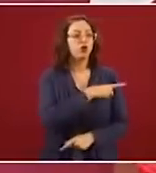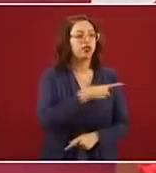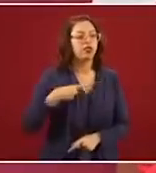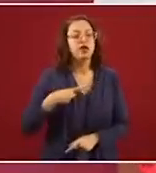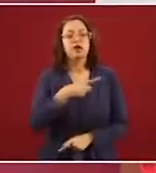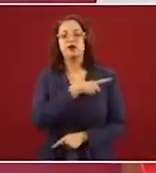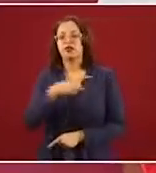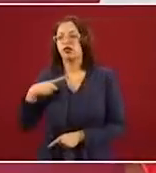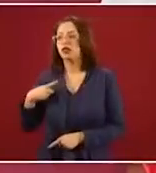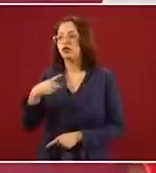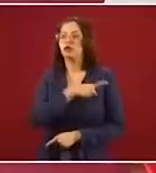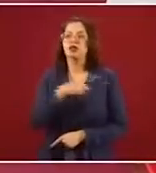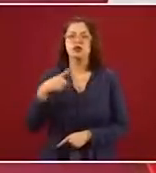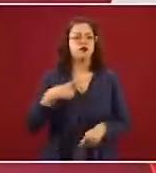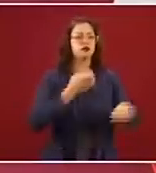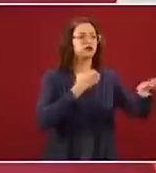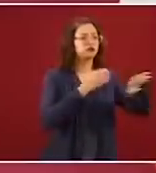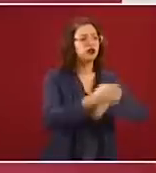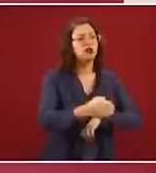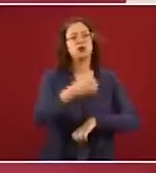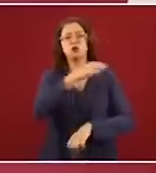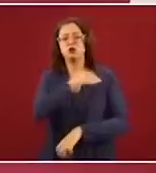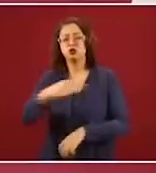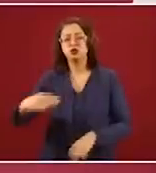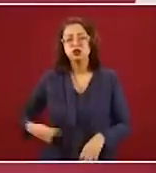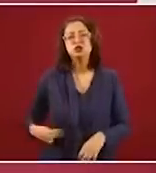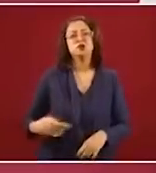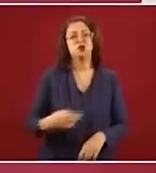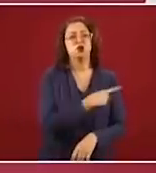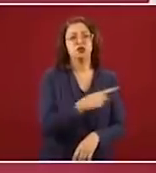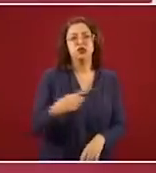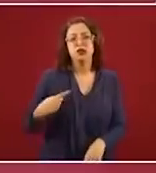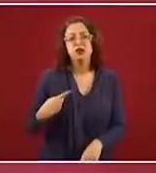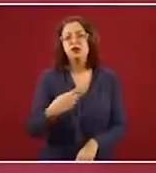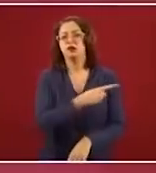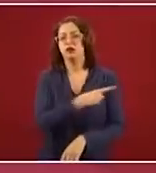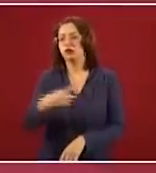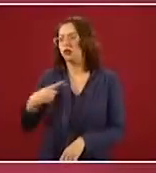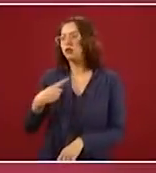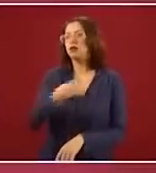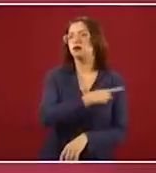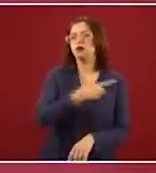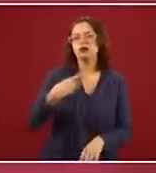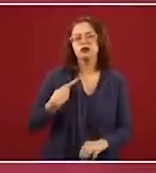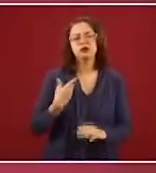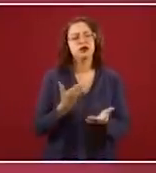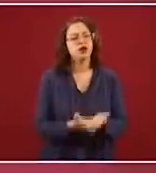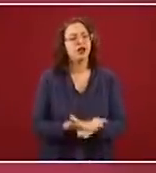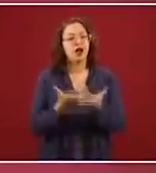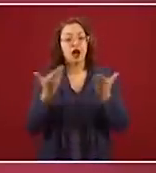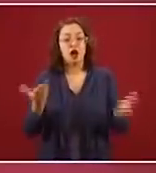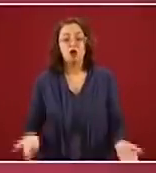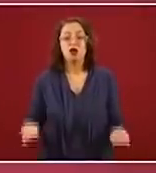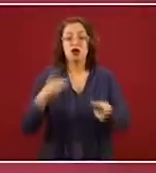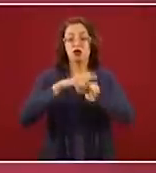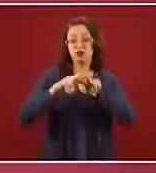a los estados, a los municipios. Entonces, esto no. ¿Quién no va a quedar deuda?